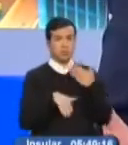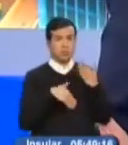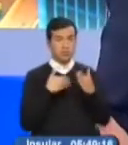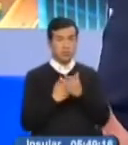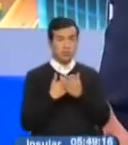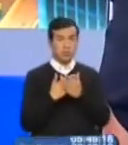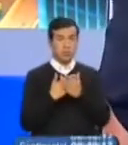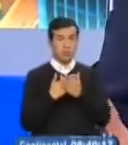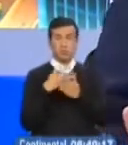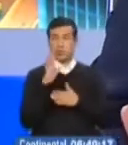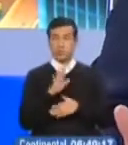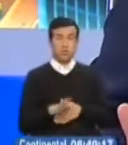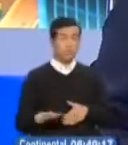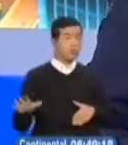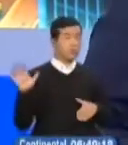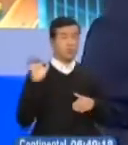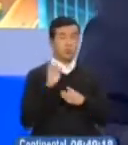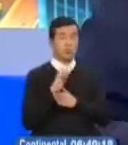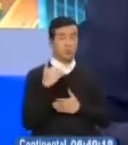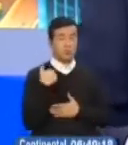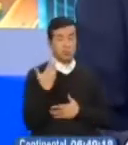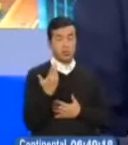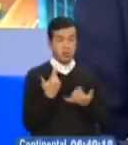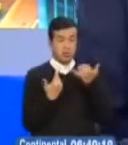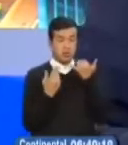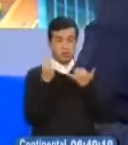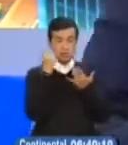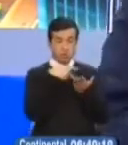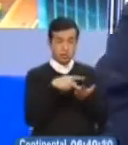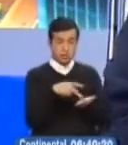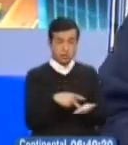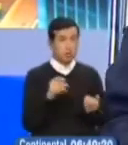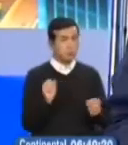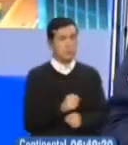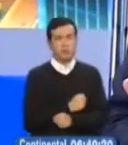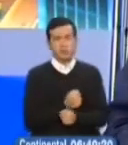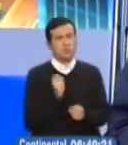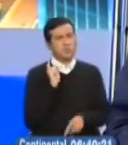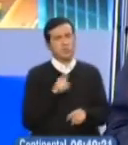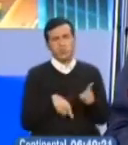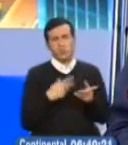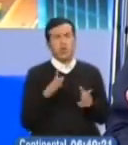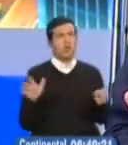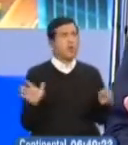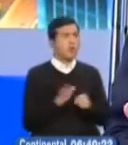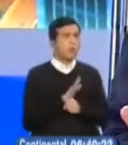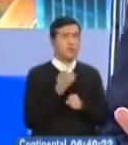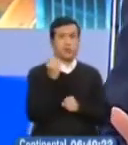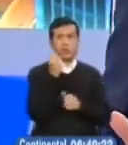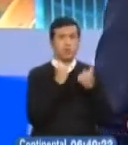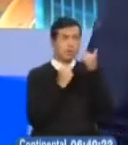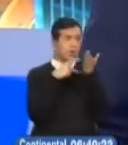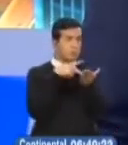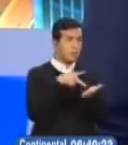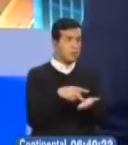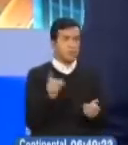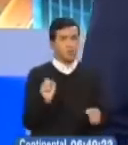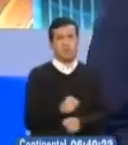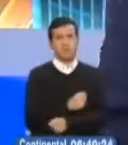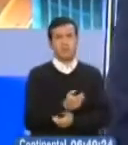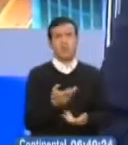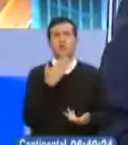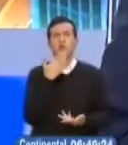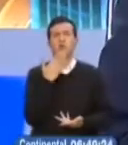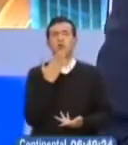locales comerciales y no todo, no toda transacción se puede hacer hoy en día con dinero electrónico. Es decir,